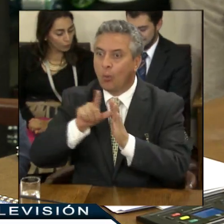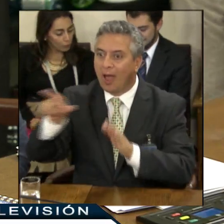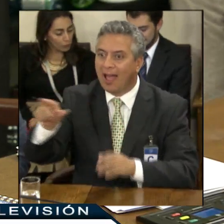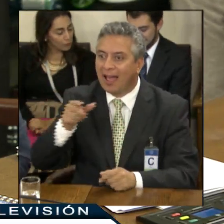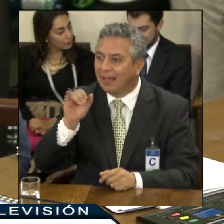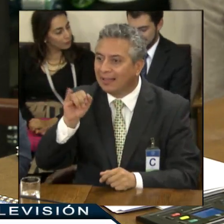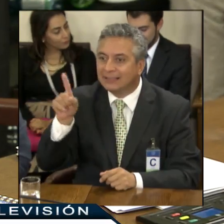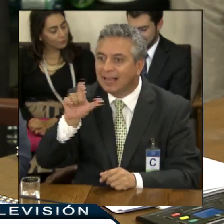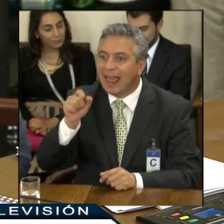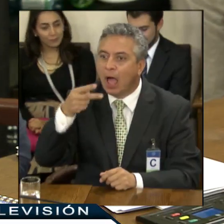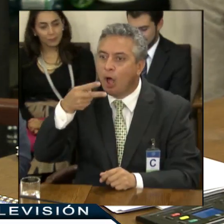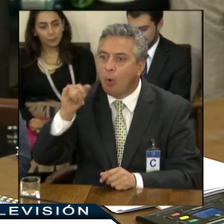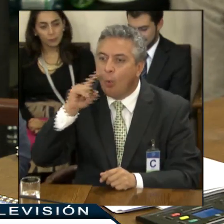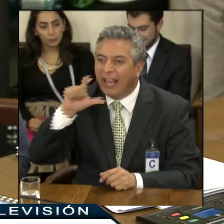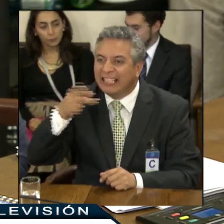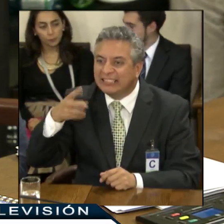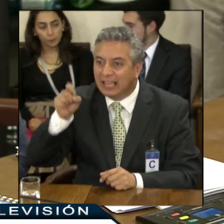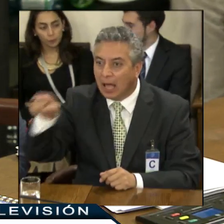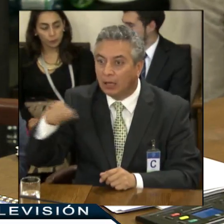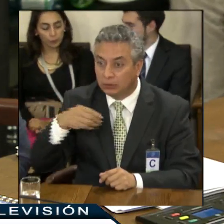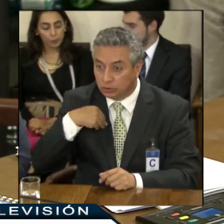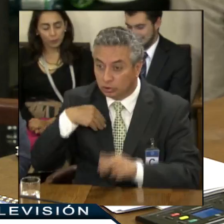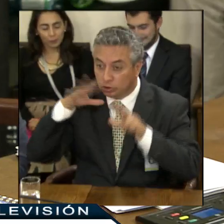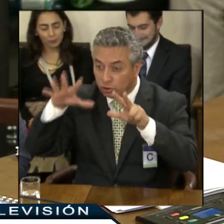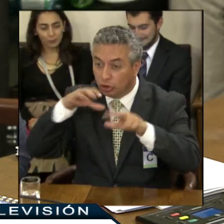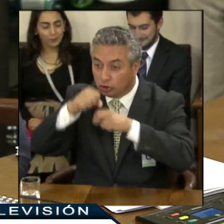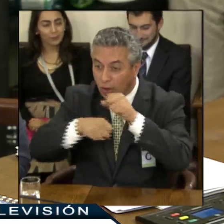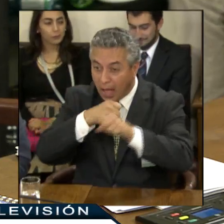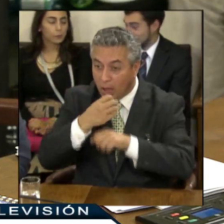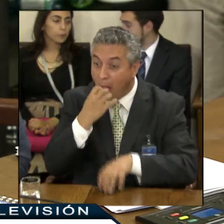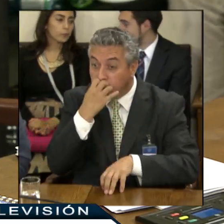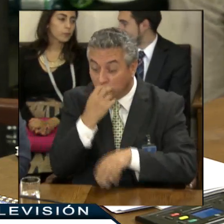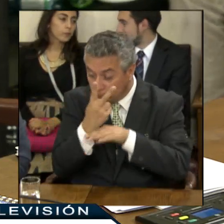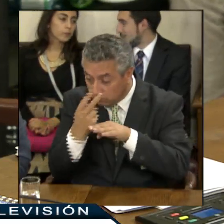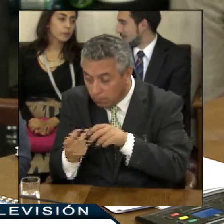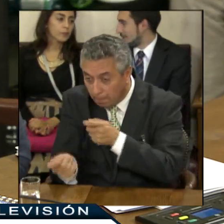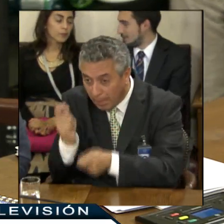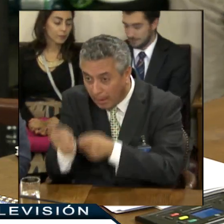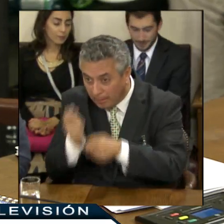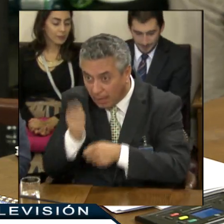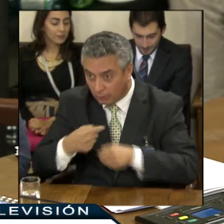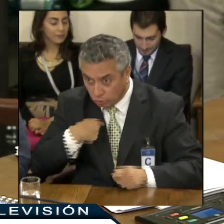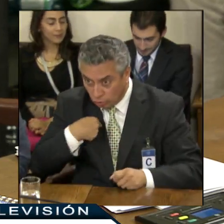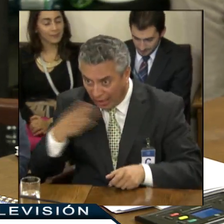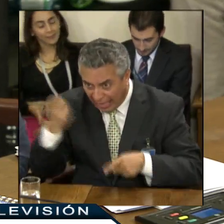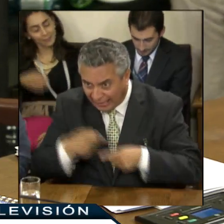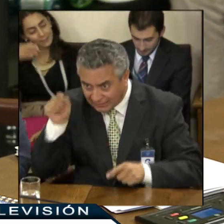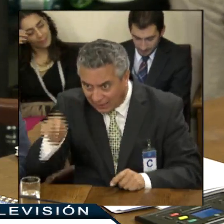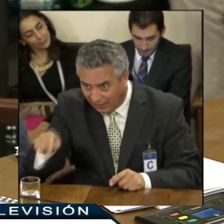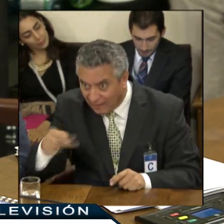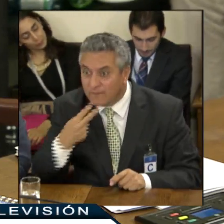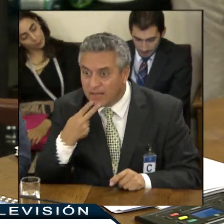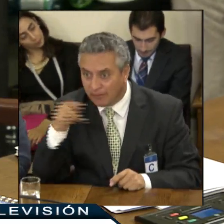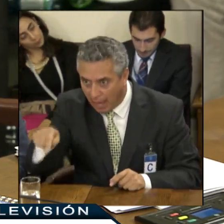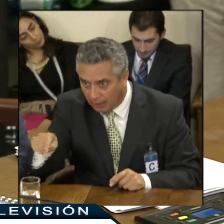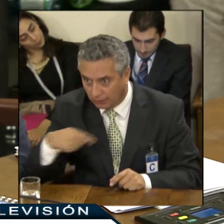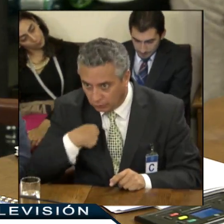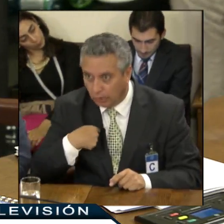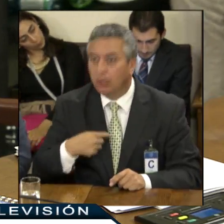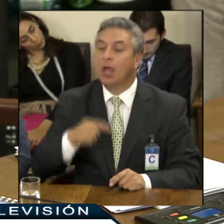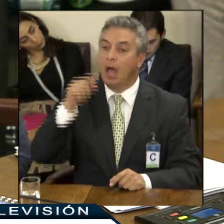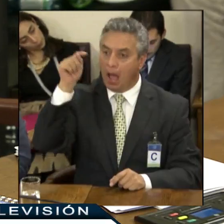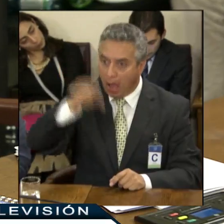hicha ahí vivía yo 18 años de mi vida pescando buceando y hoy día eh colegas eh estimados amigos